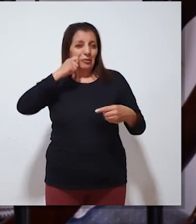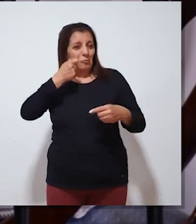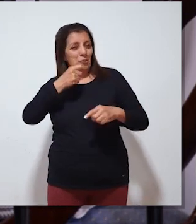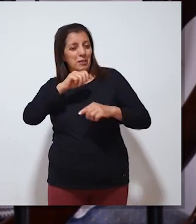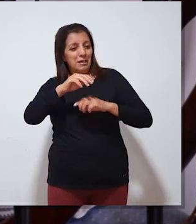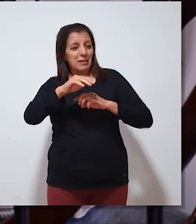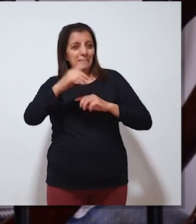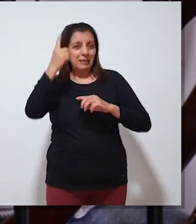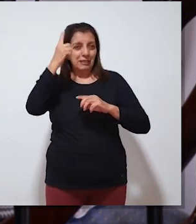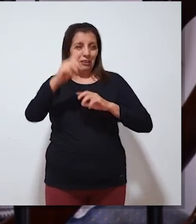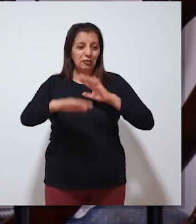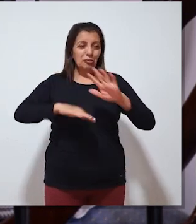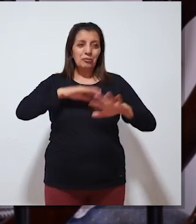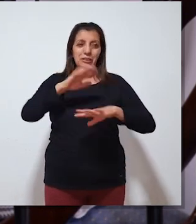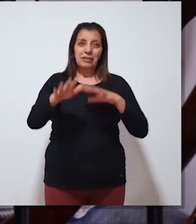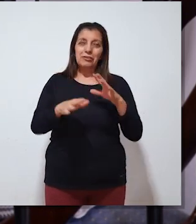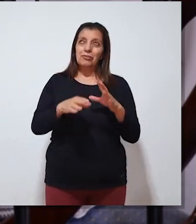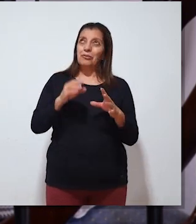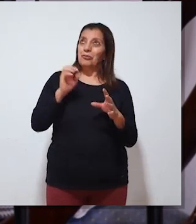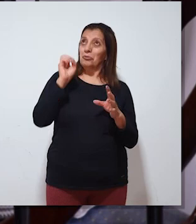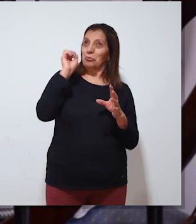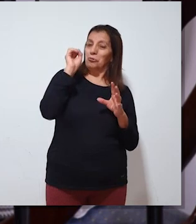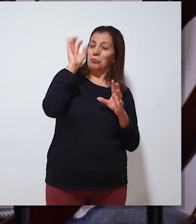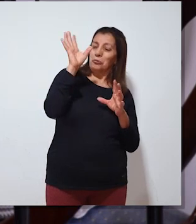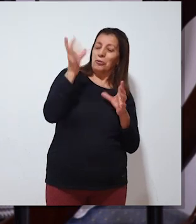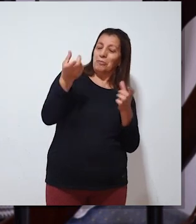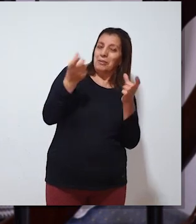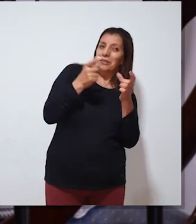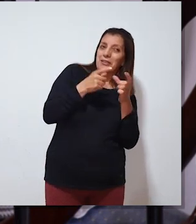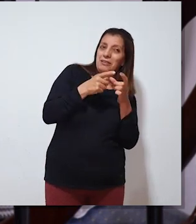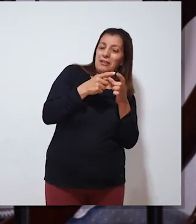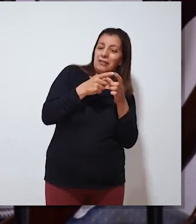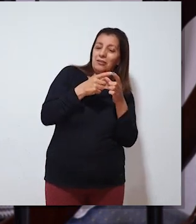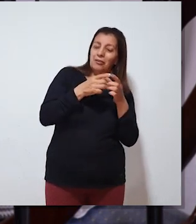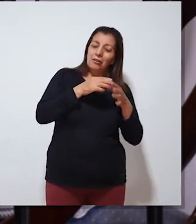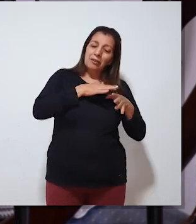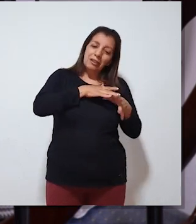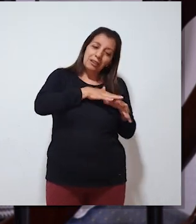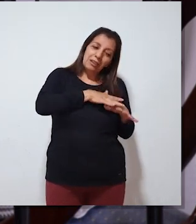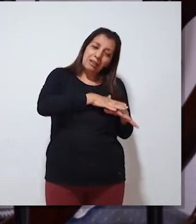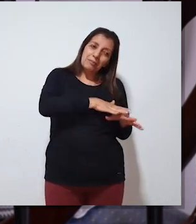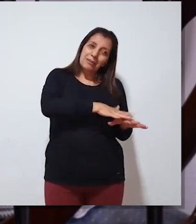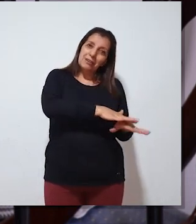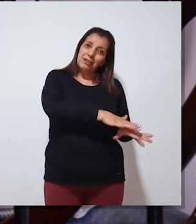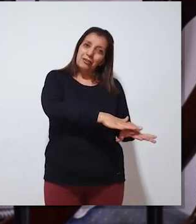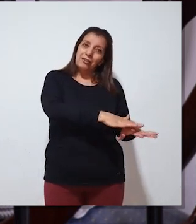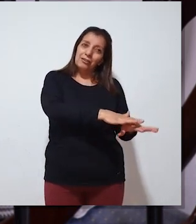Su nombre es santo y su misericordia llega a